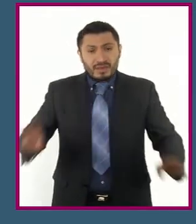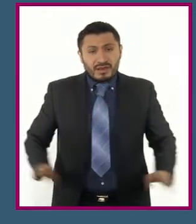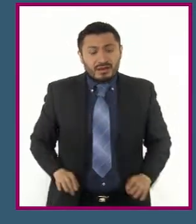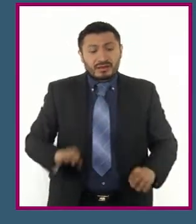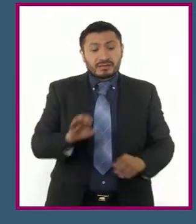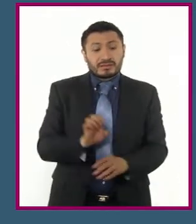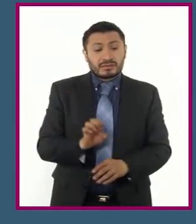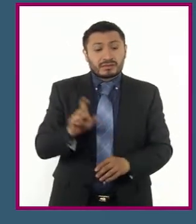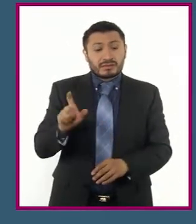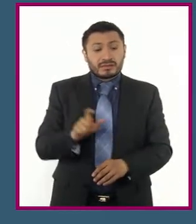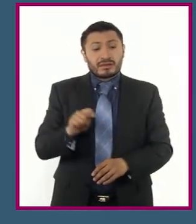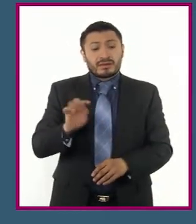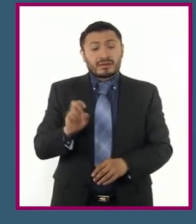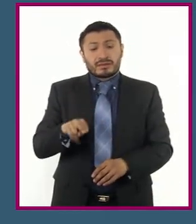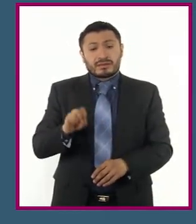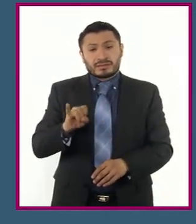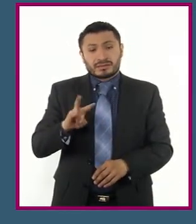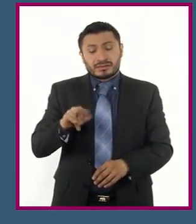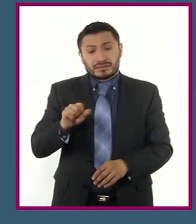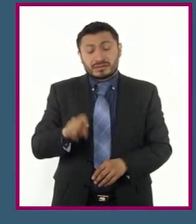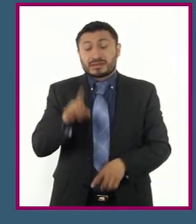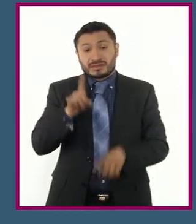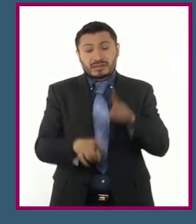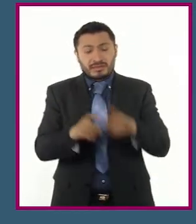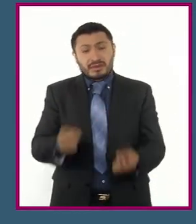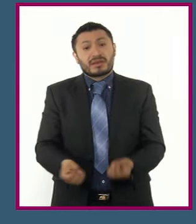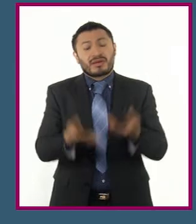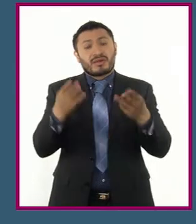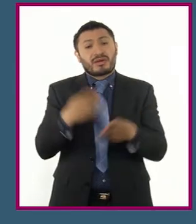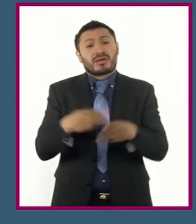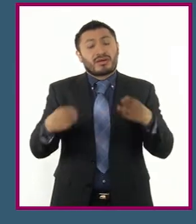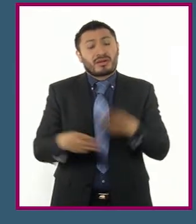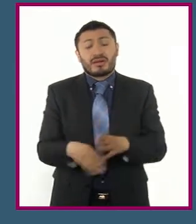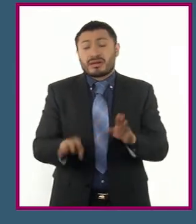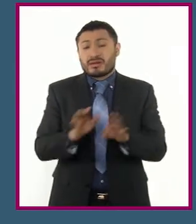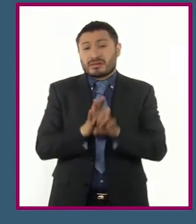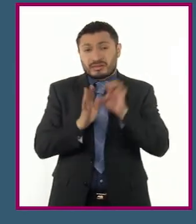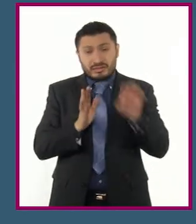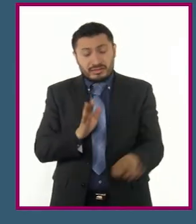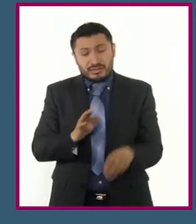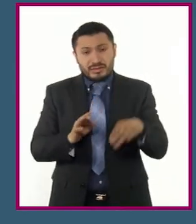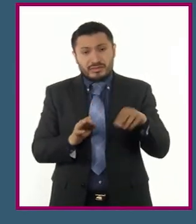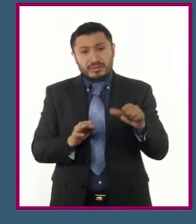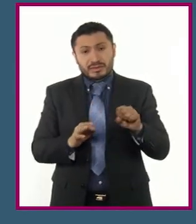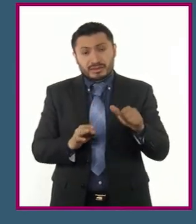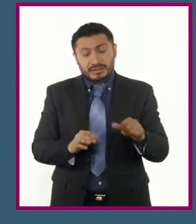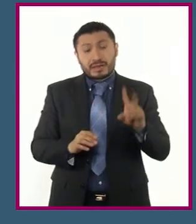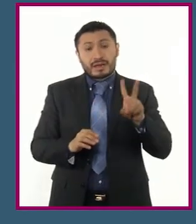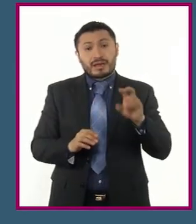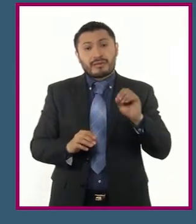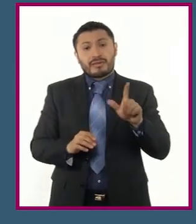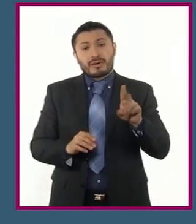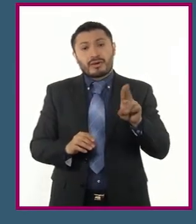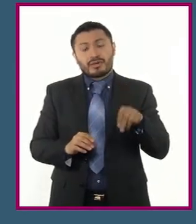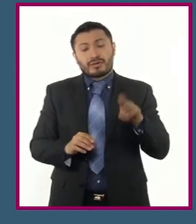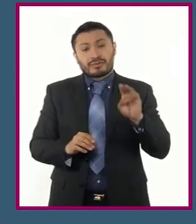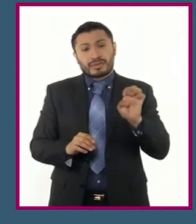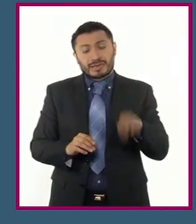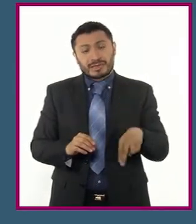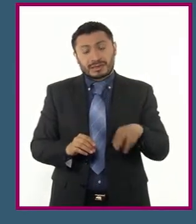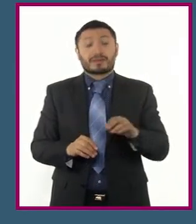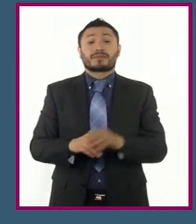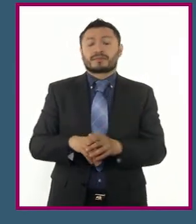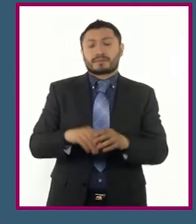es aquella que depende de la cantidad de materia. Por ejemplo, la masa y el volumen. Por otro